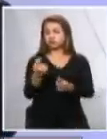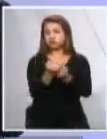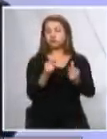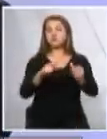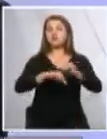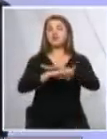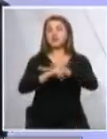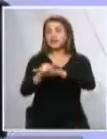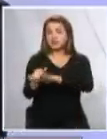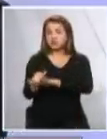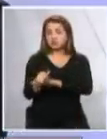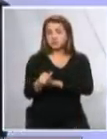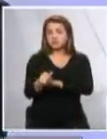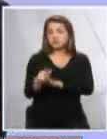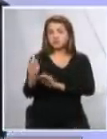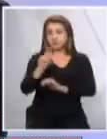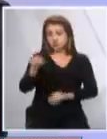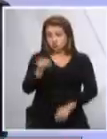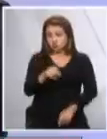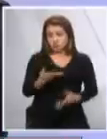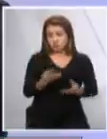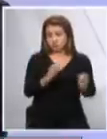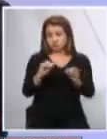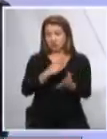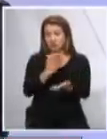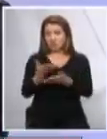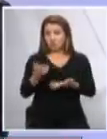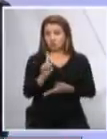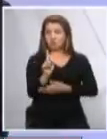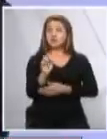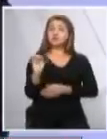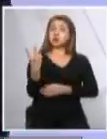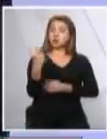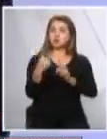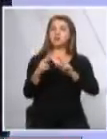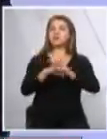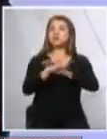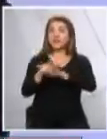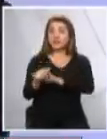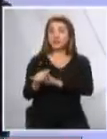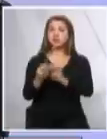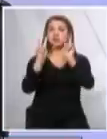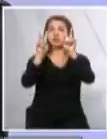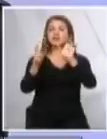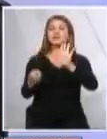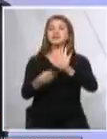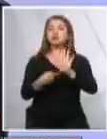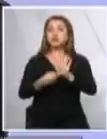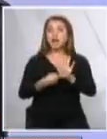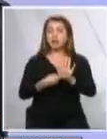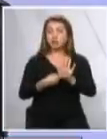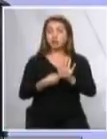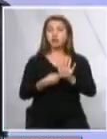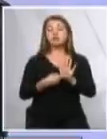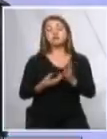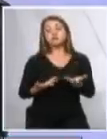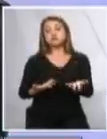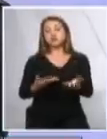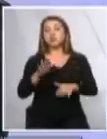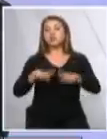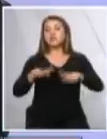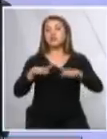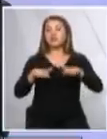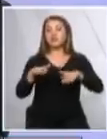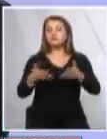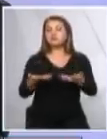delitos no están vigentes. En segundo lugar, los delitos que tengan que ver con temas tributarios, resulta que